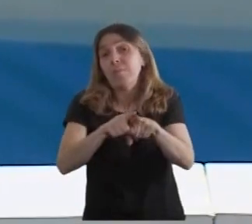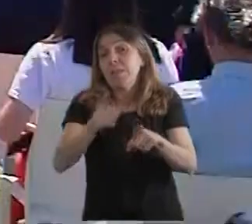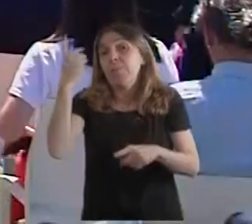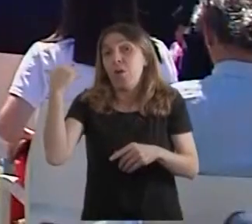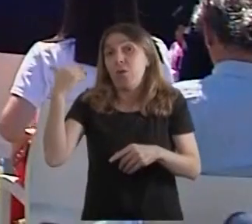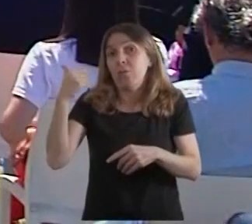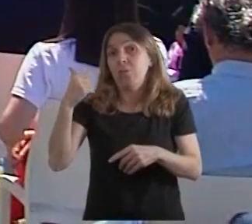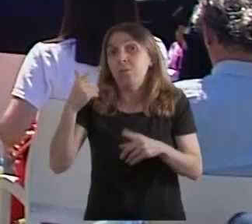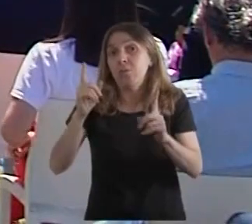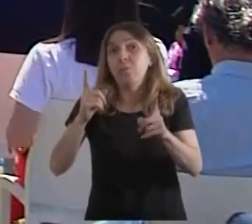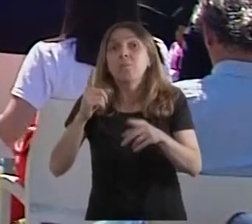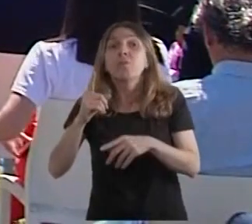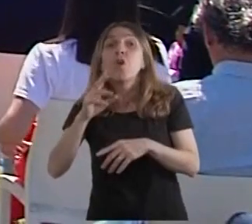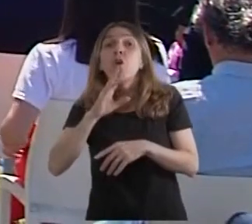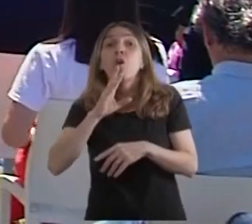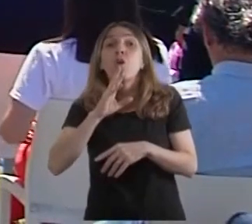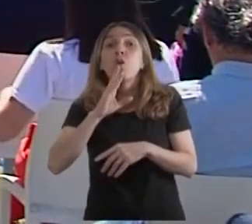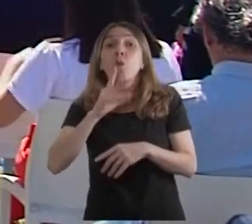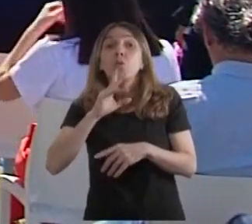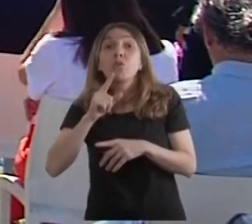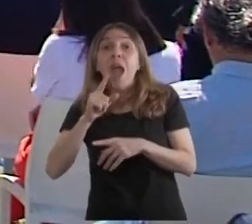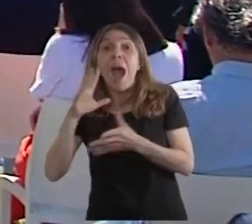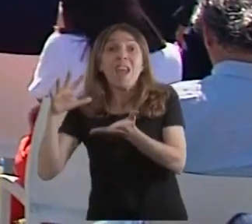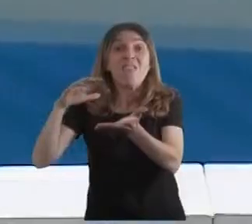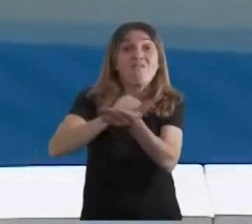a partir de la invasión de rusia sobre ucrania